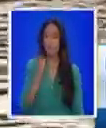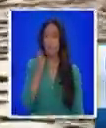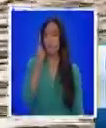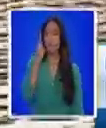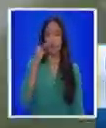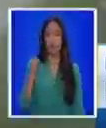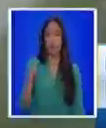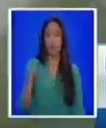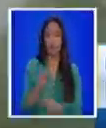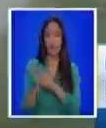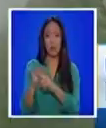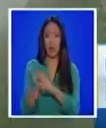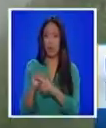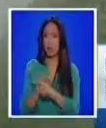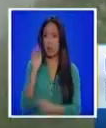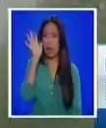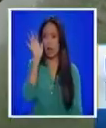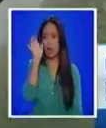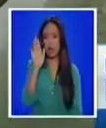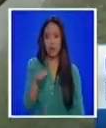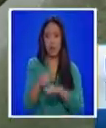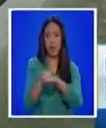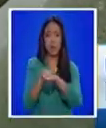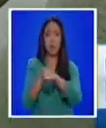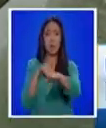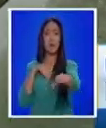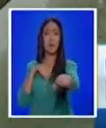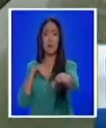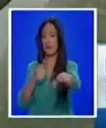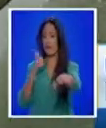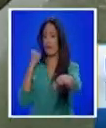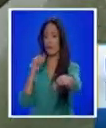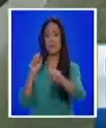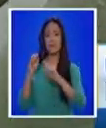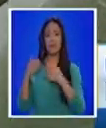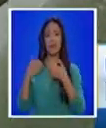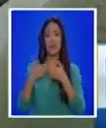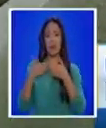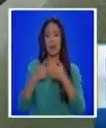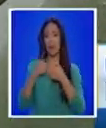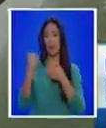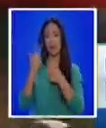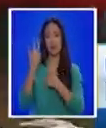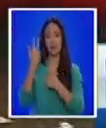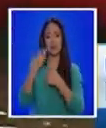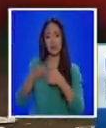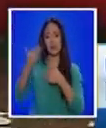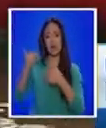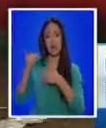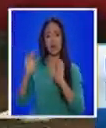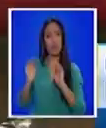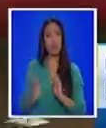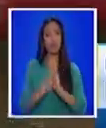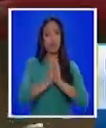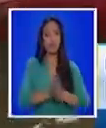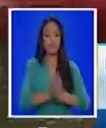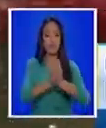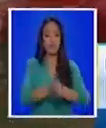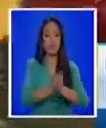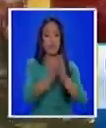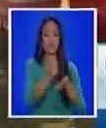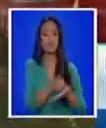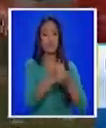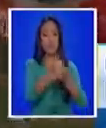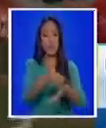han repasado porque les están dejando atrás a los demás participantes. Al lado el Cuerpo de Bomberos de Quito, brindando